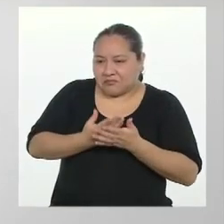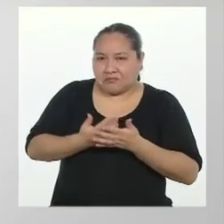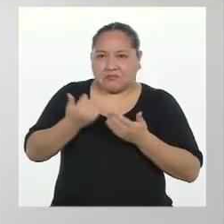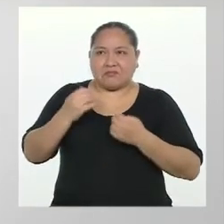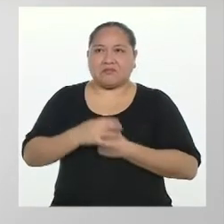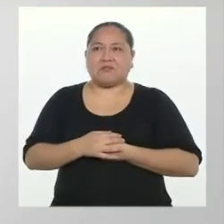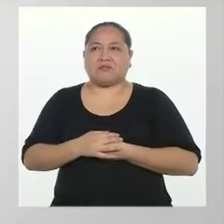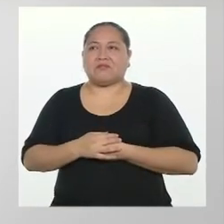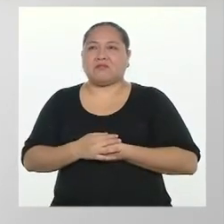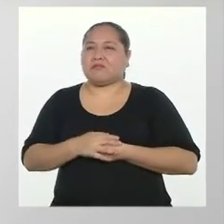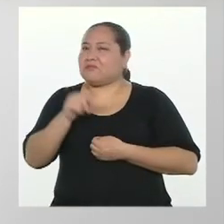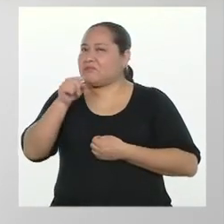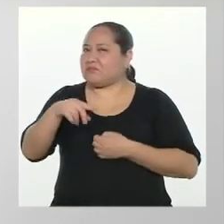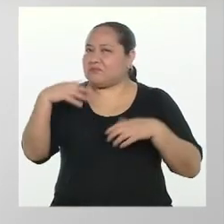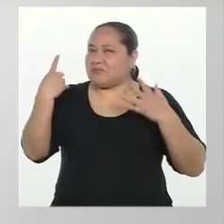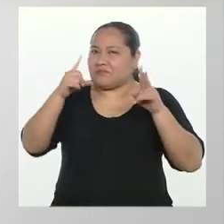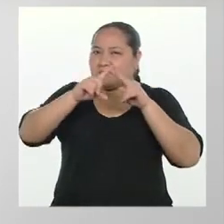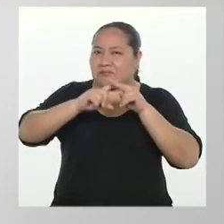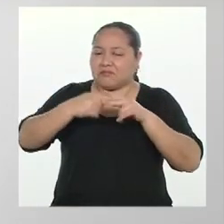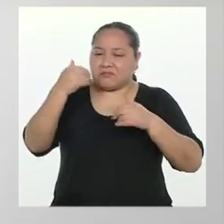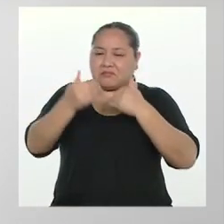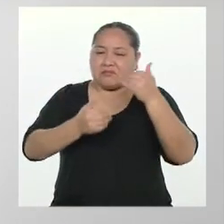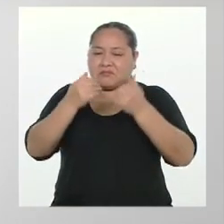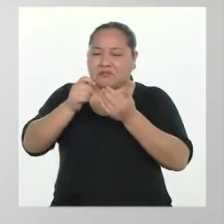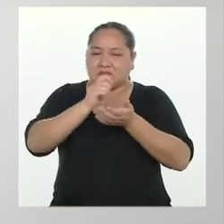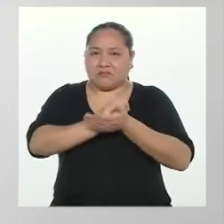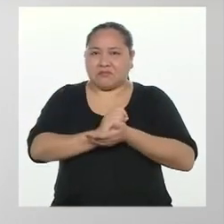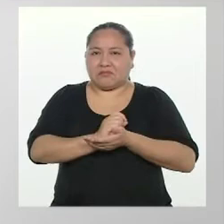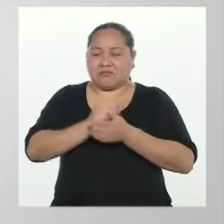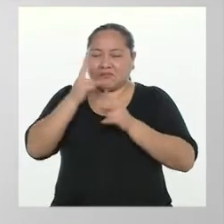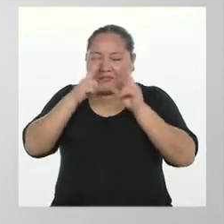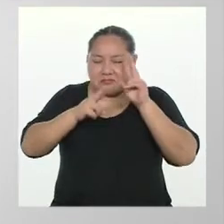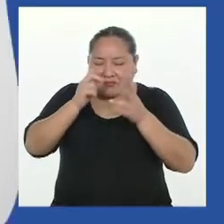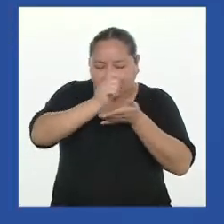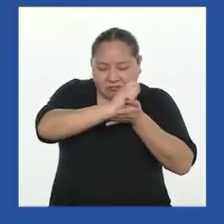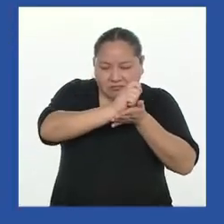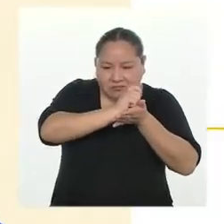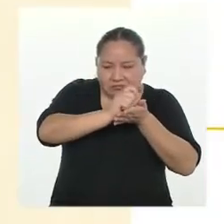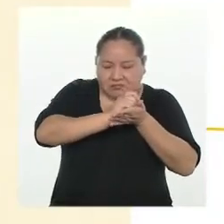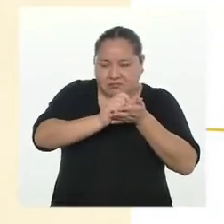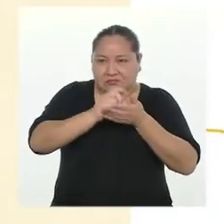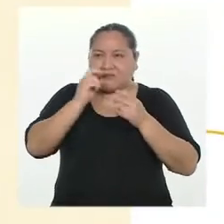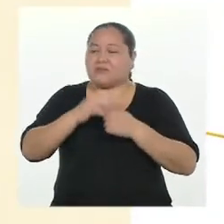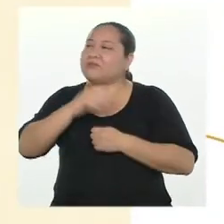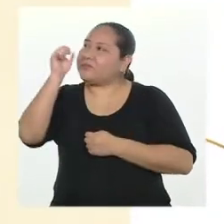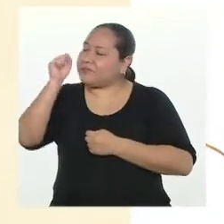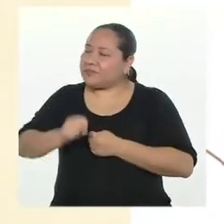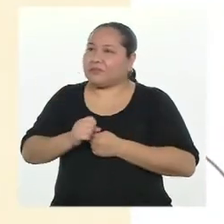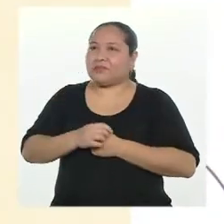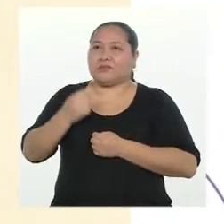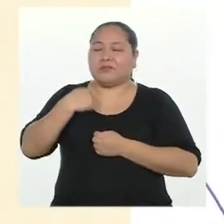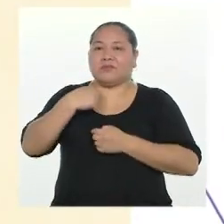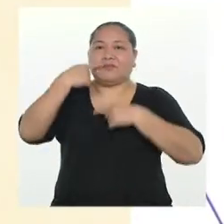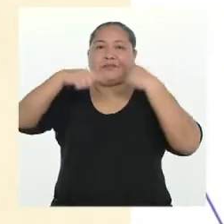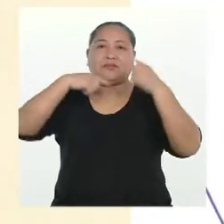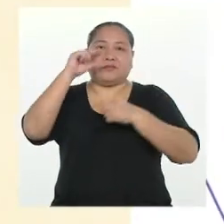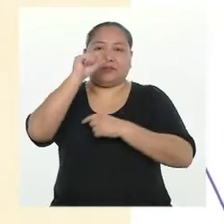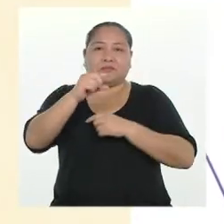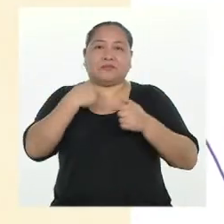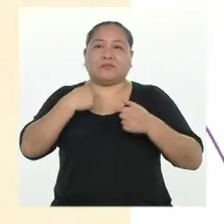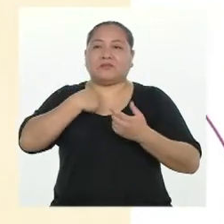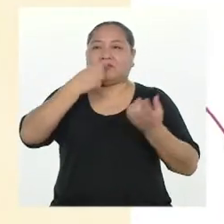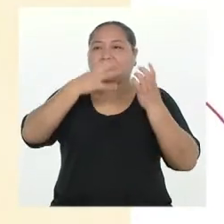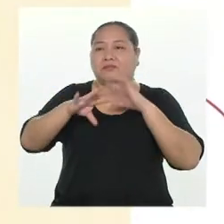Rodrigo. ¿Has iniciado con el proceso de generar y registrar datos? Sí, les cuento un poco lo que